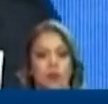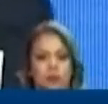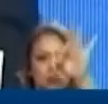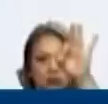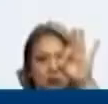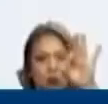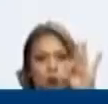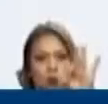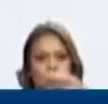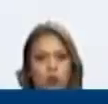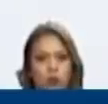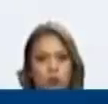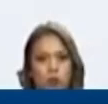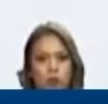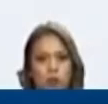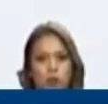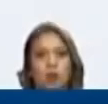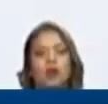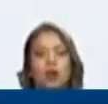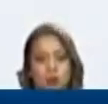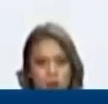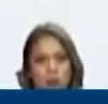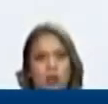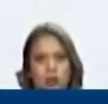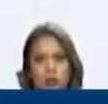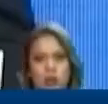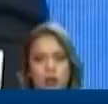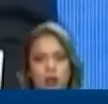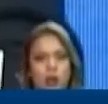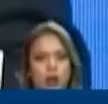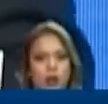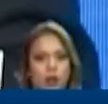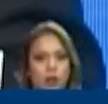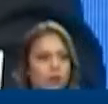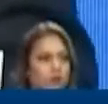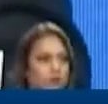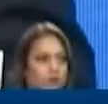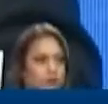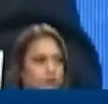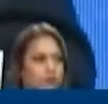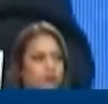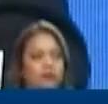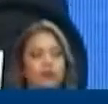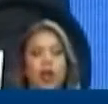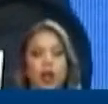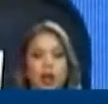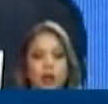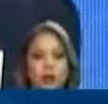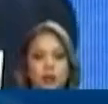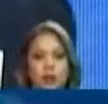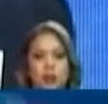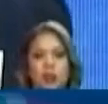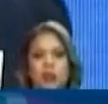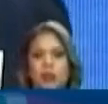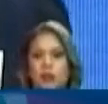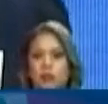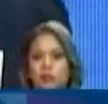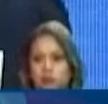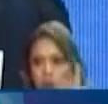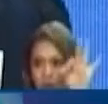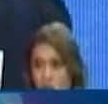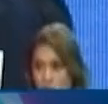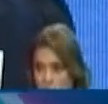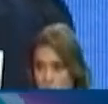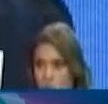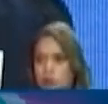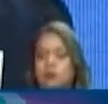nombre para que le haga la contrarréplica al candidato que usted le elija. Ahí está,